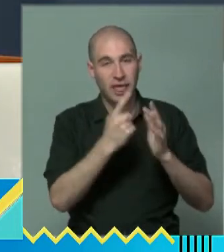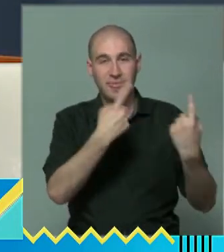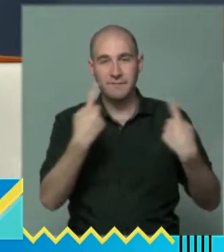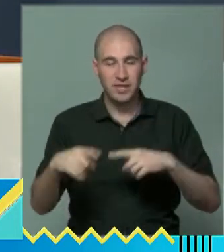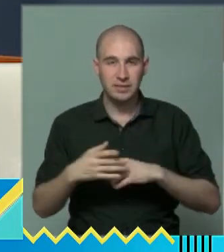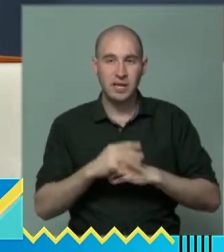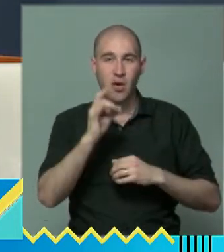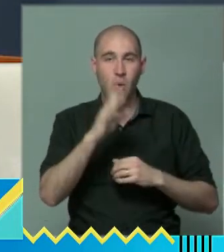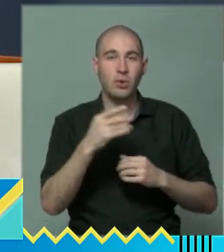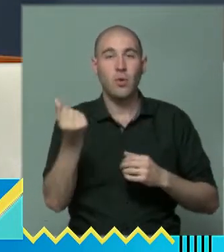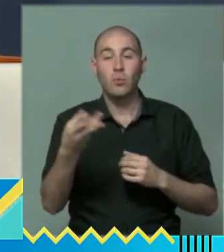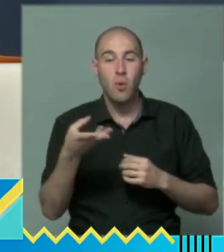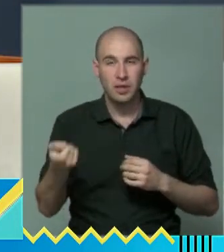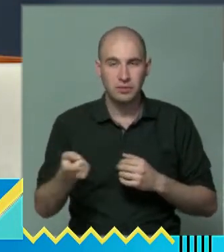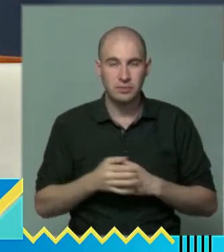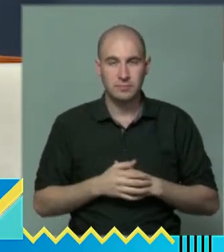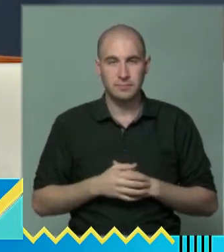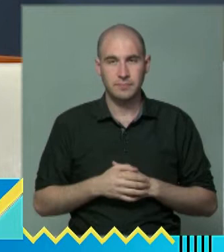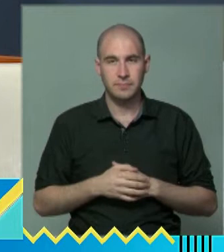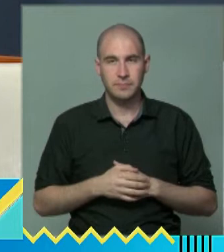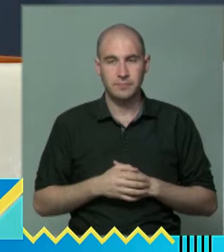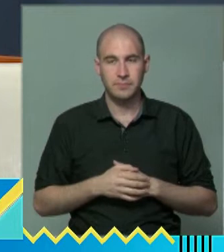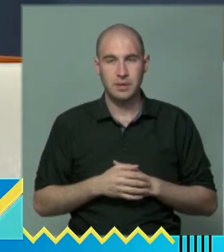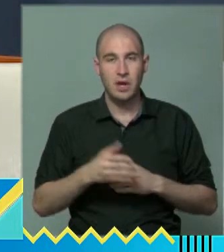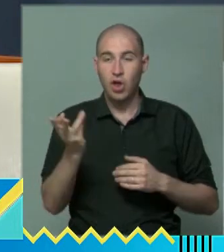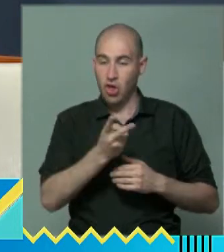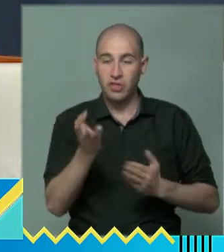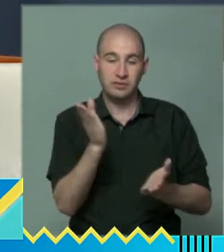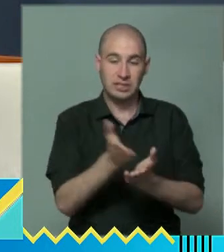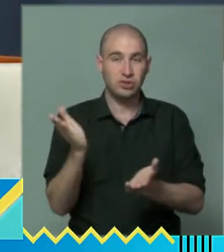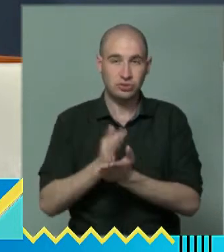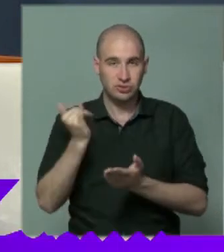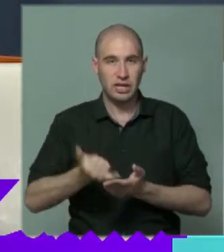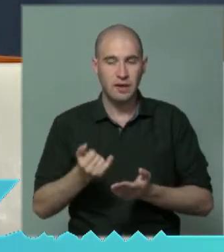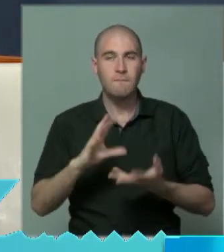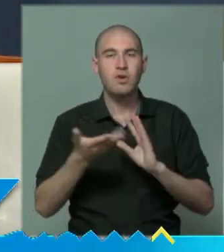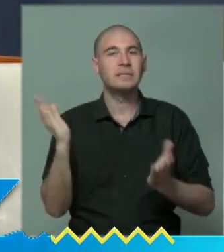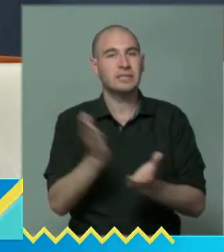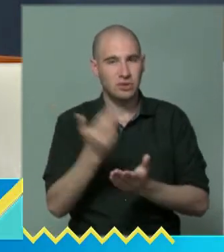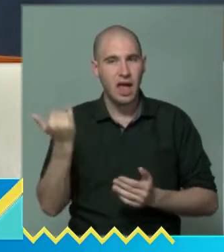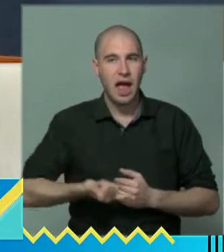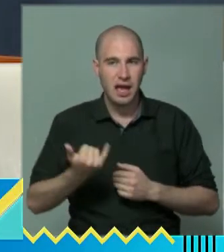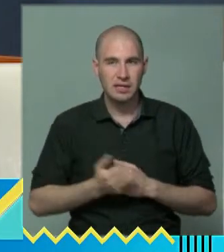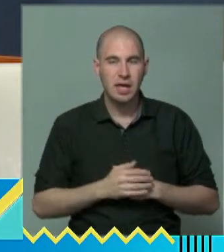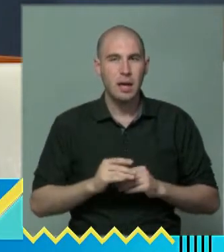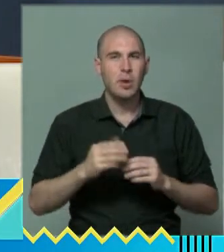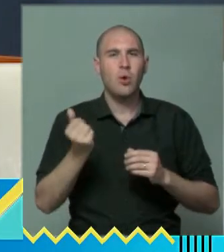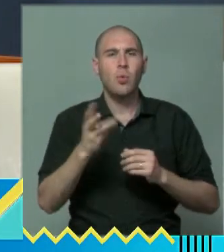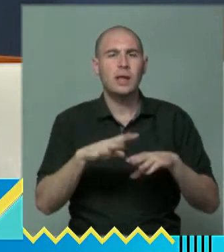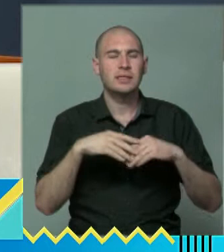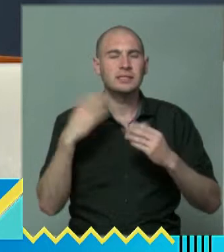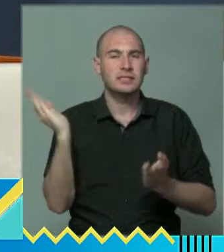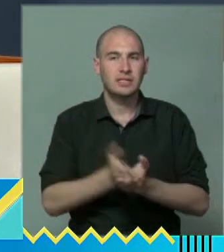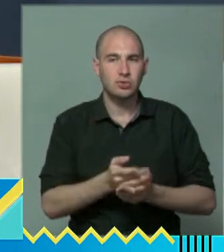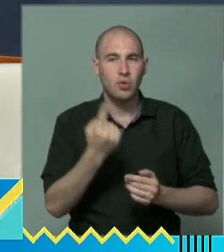diferencia es netamente cuantitativa, es decir, los dos sancionan, los dos imponen tipos de sanciones. La cantidad de sanción